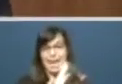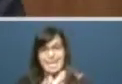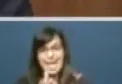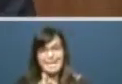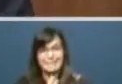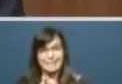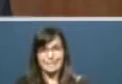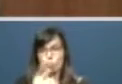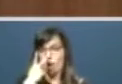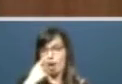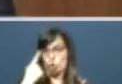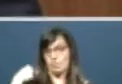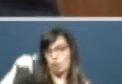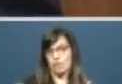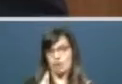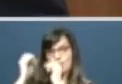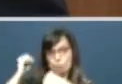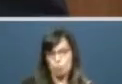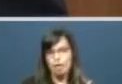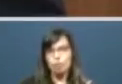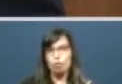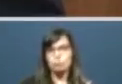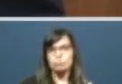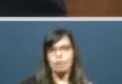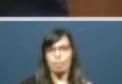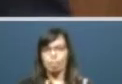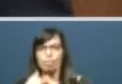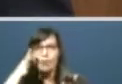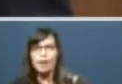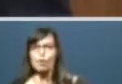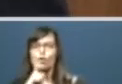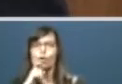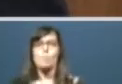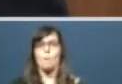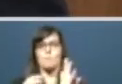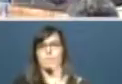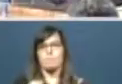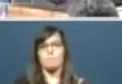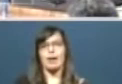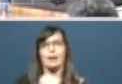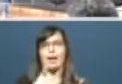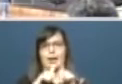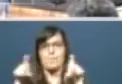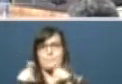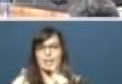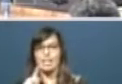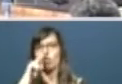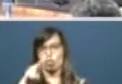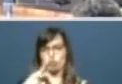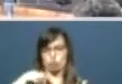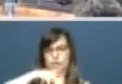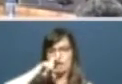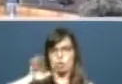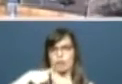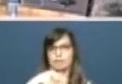aprobaron en 2013 hemos aprobado un plan de apoyo a la creación de empresas 2014 2016 cuyo objetivo es favorecer